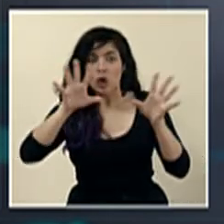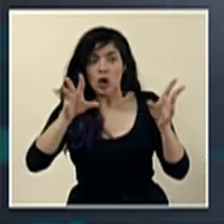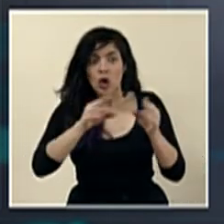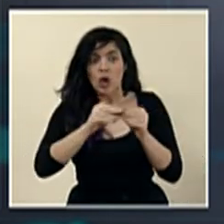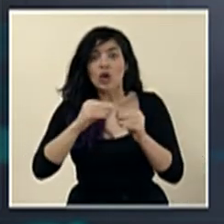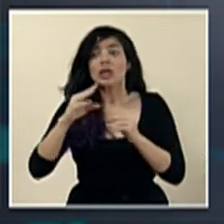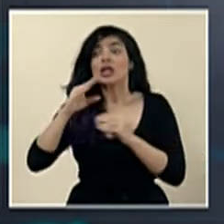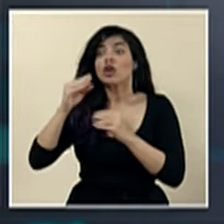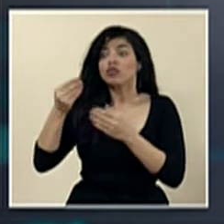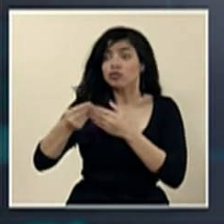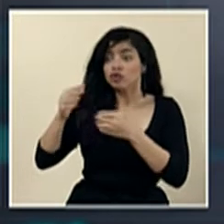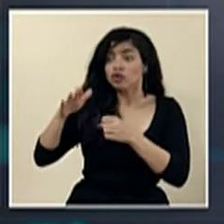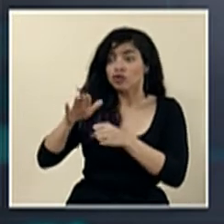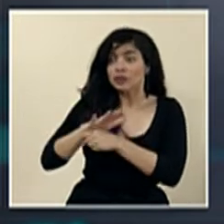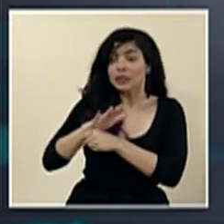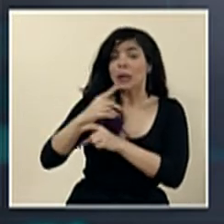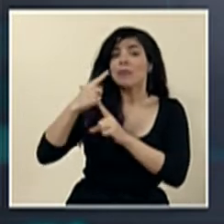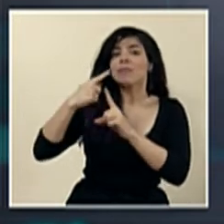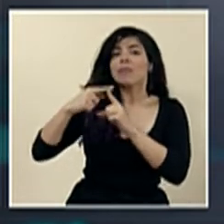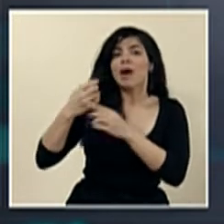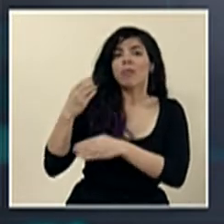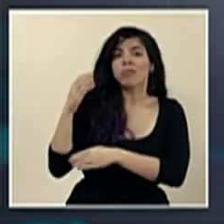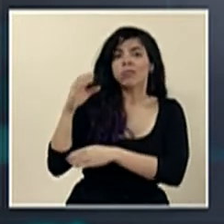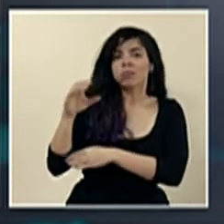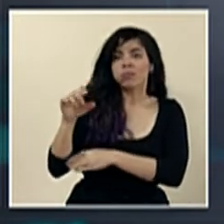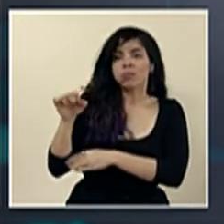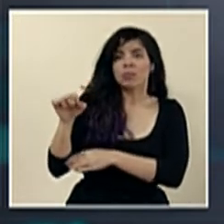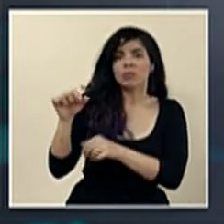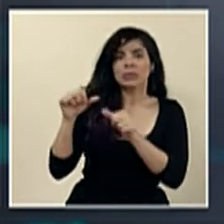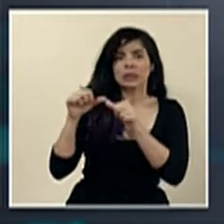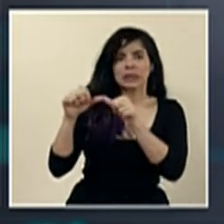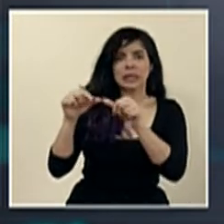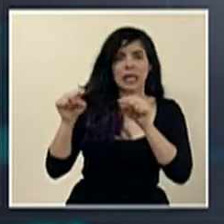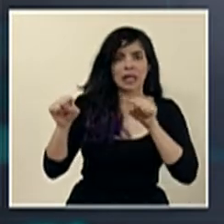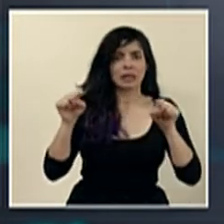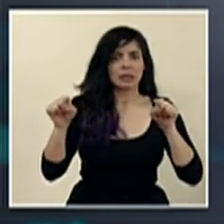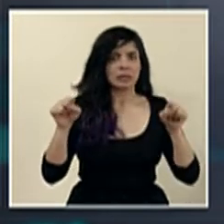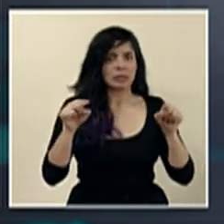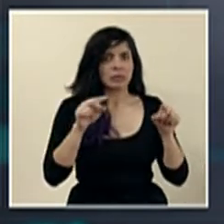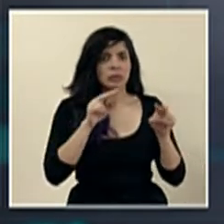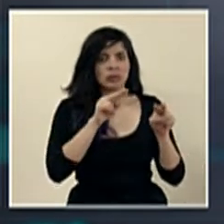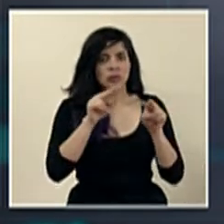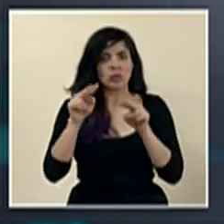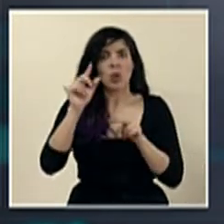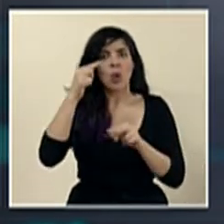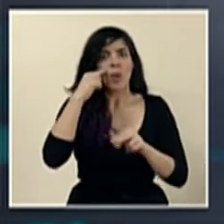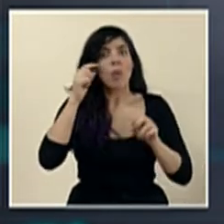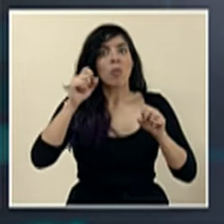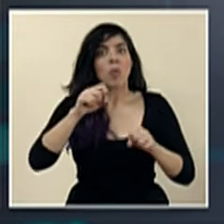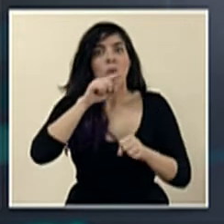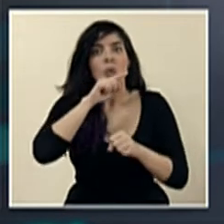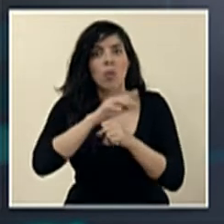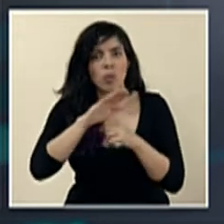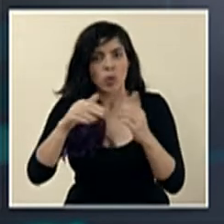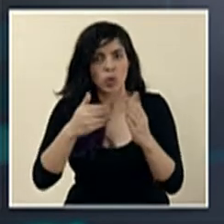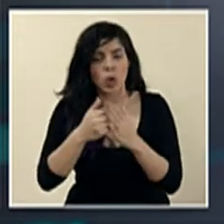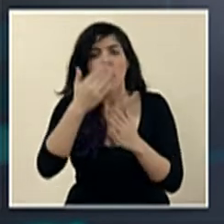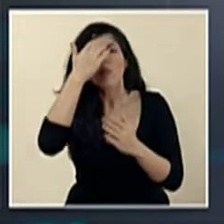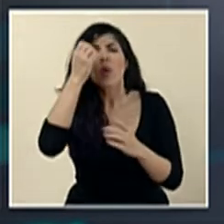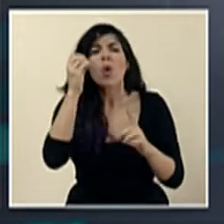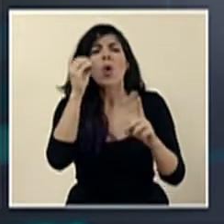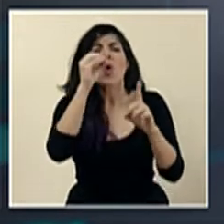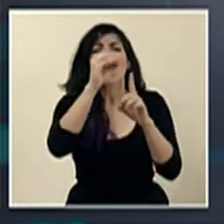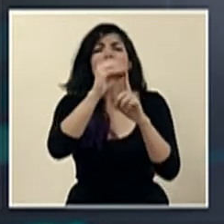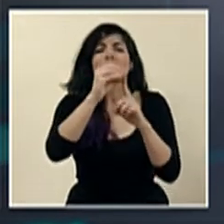pública que es tan importante en este país. El propósito fundamental de la acción tributaria y fiscal de